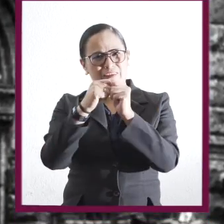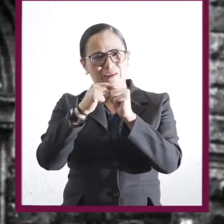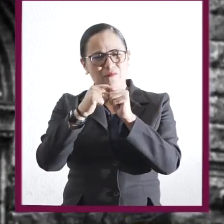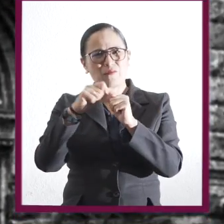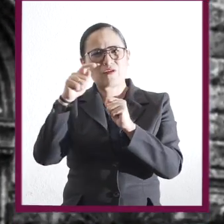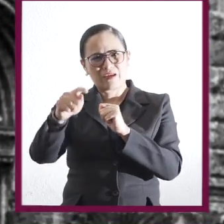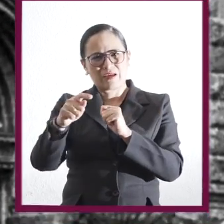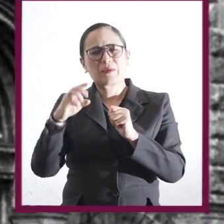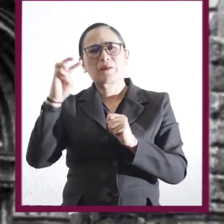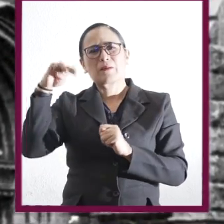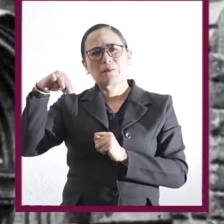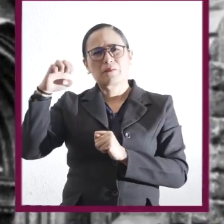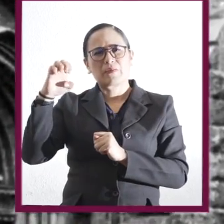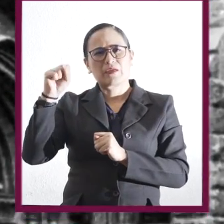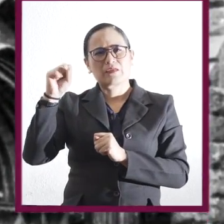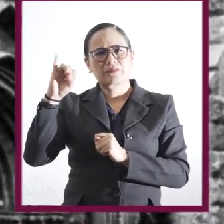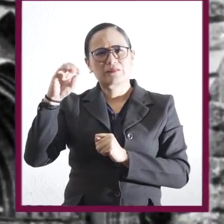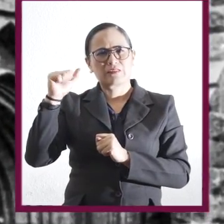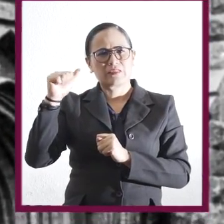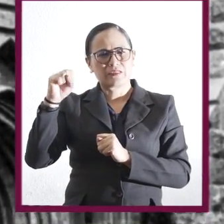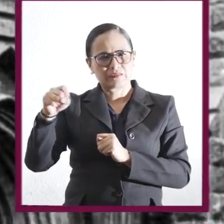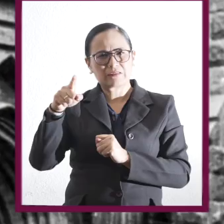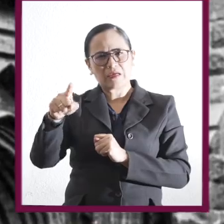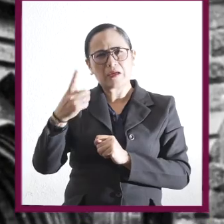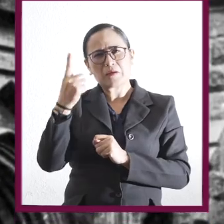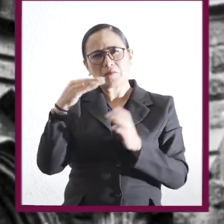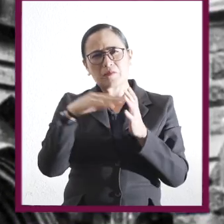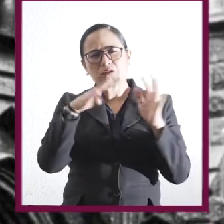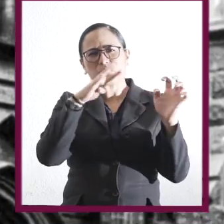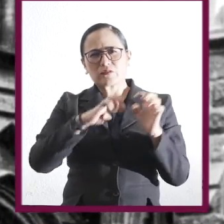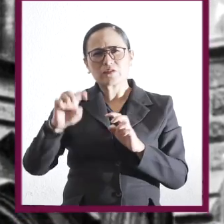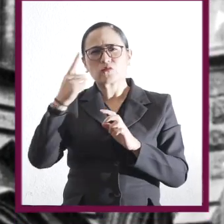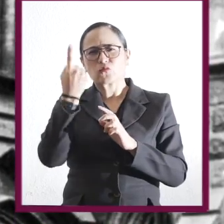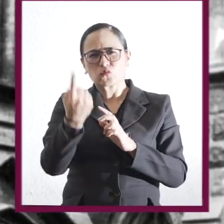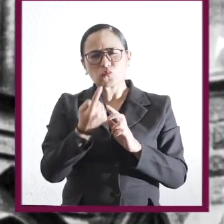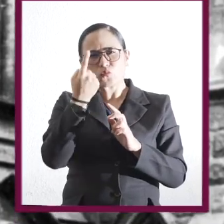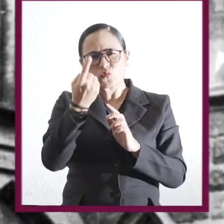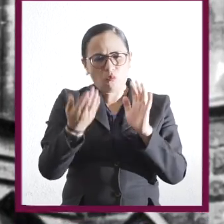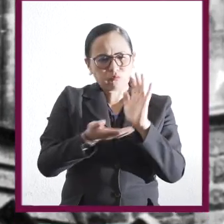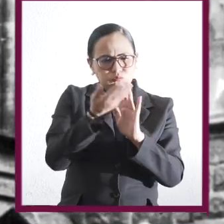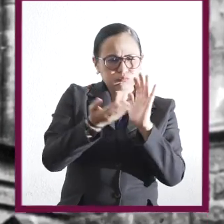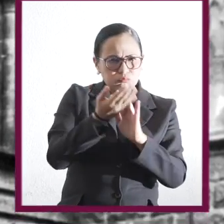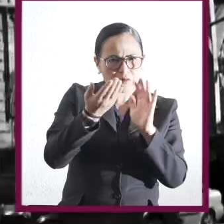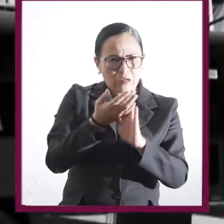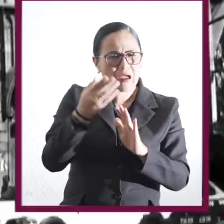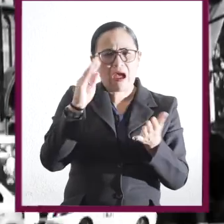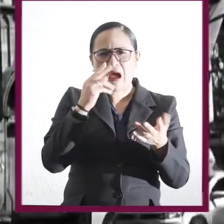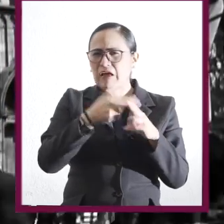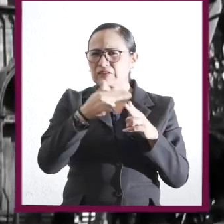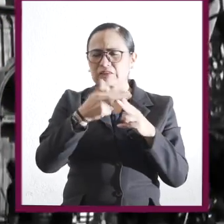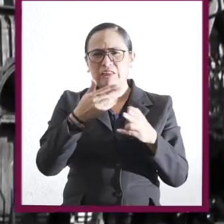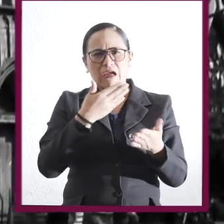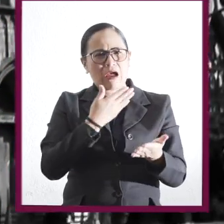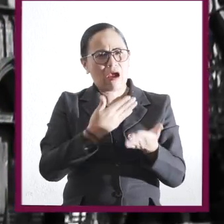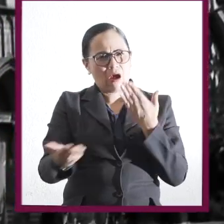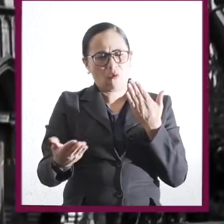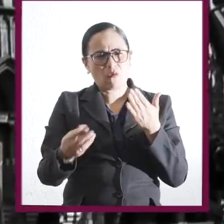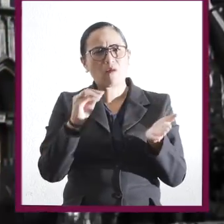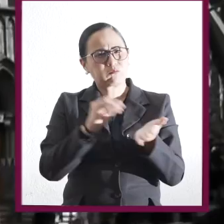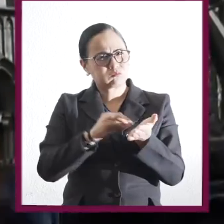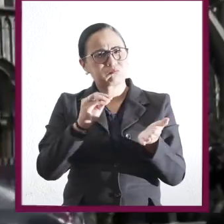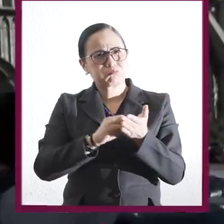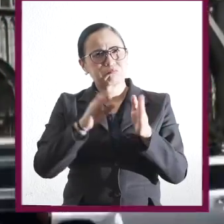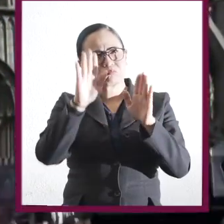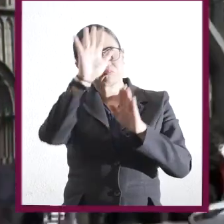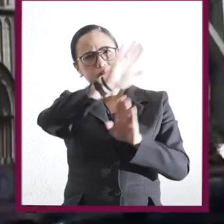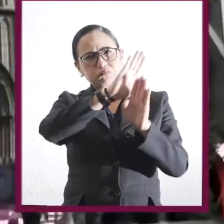pie el templo metodista El Mesías, cuyo origen se remonta a 1901 y luce prácticamente idéntico hasta